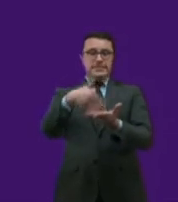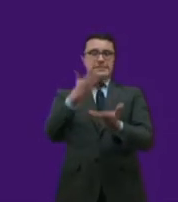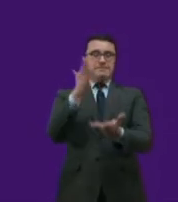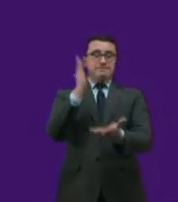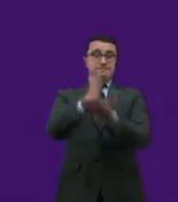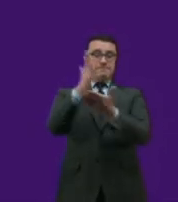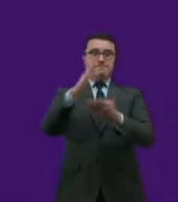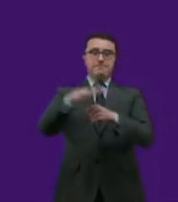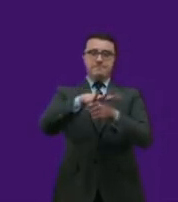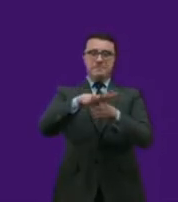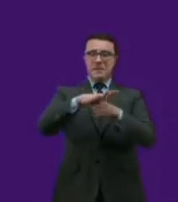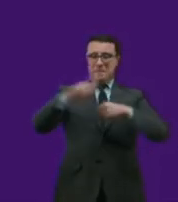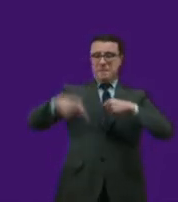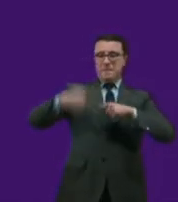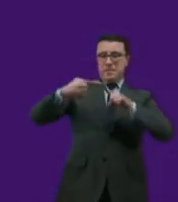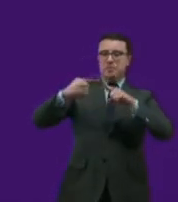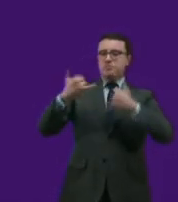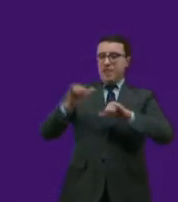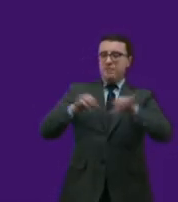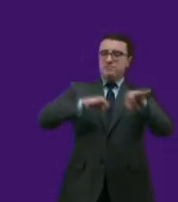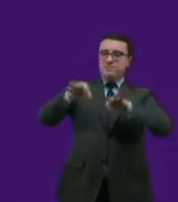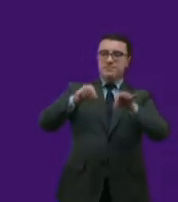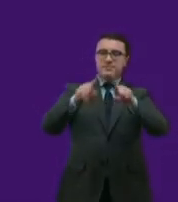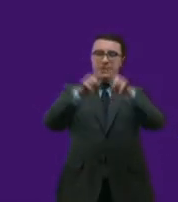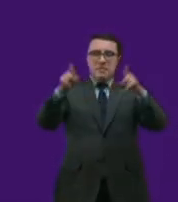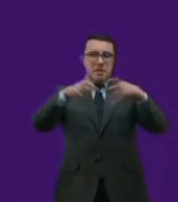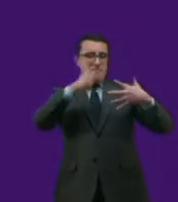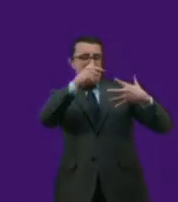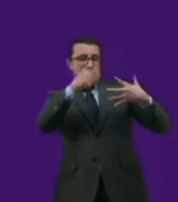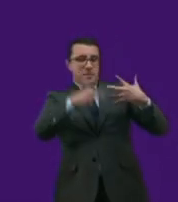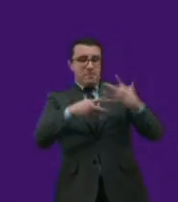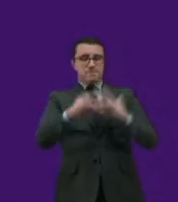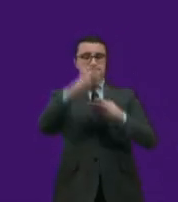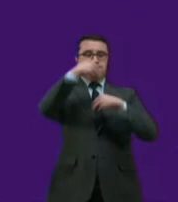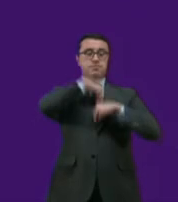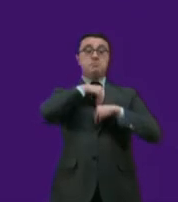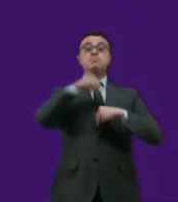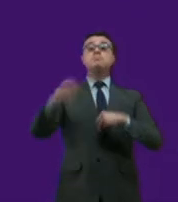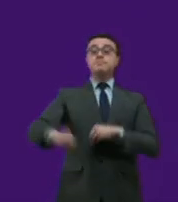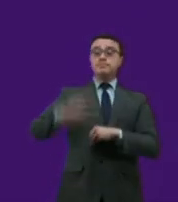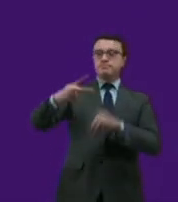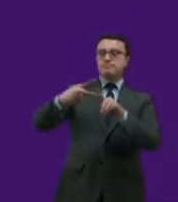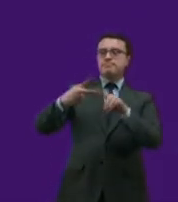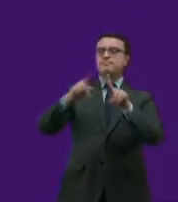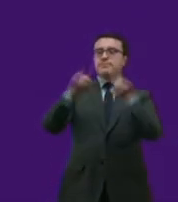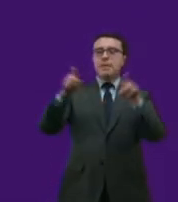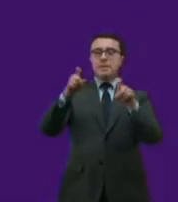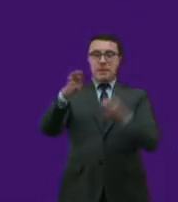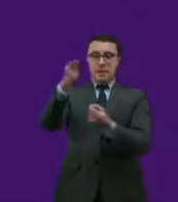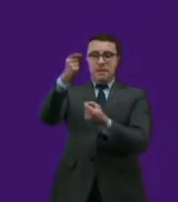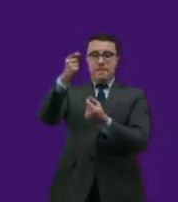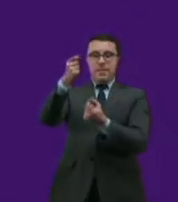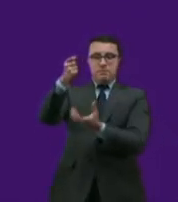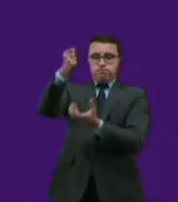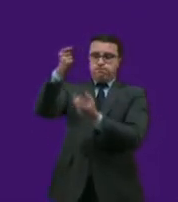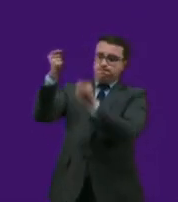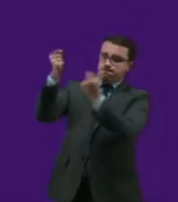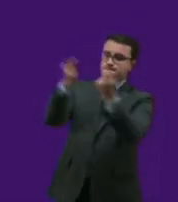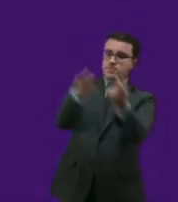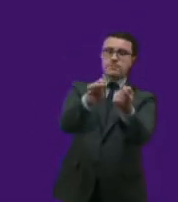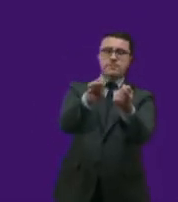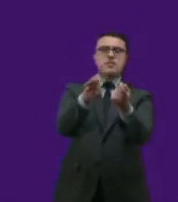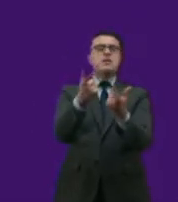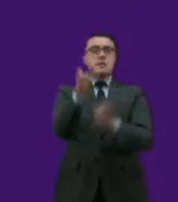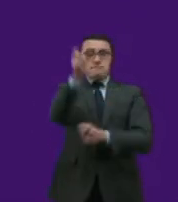que tú me lo explicaste muy bien, es el tema de los criterios. Y el segundo tiene que ver con la inversión. Para que un inversionista se